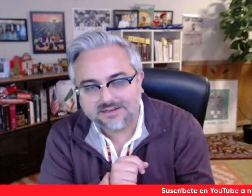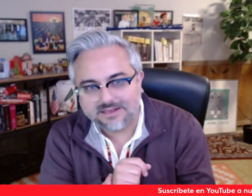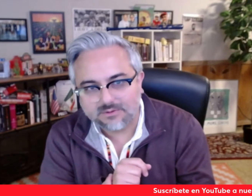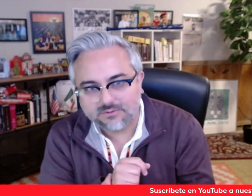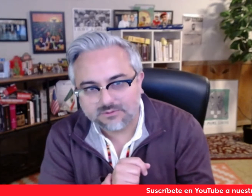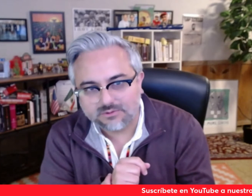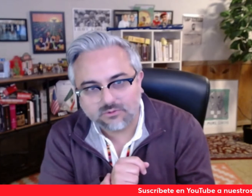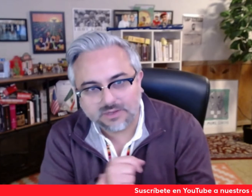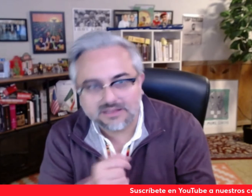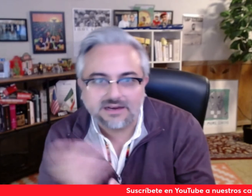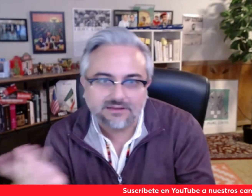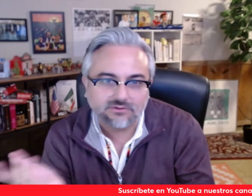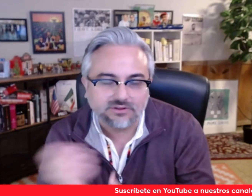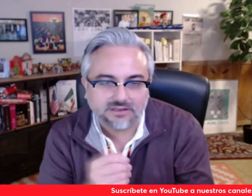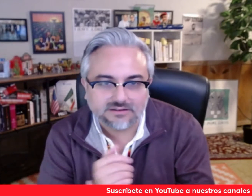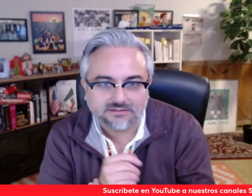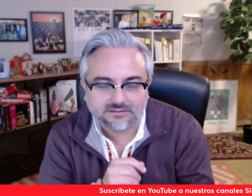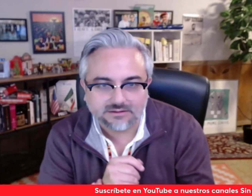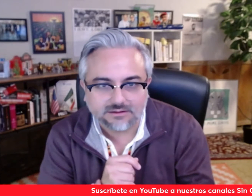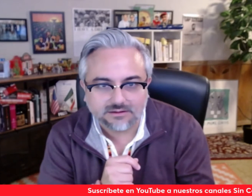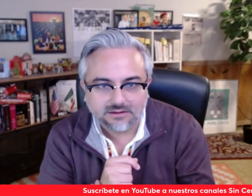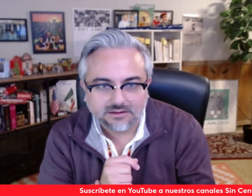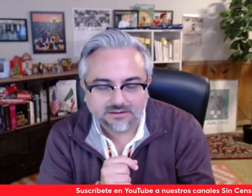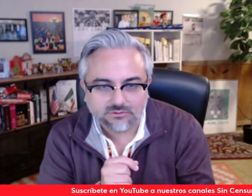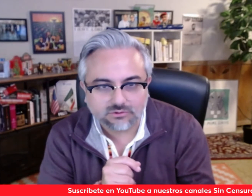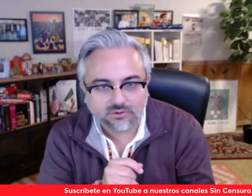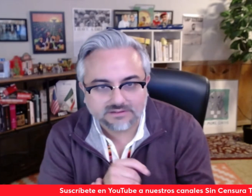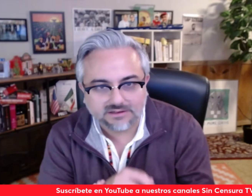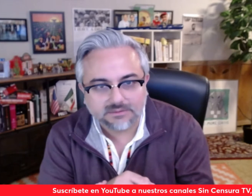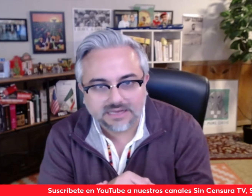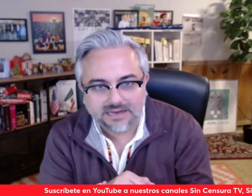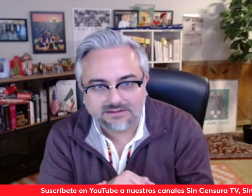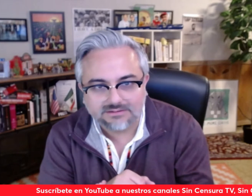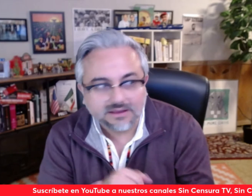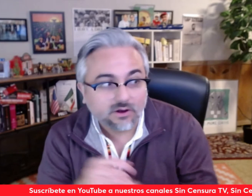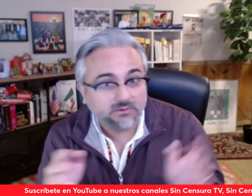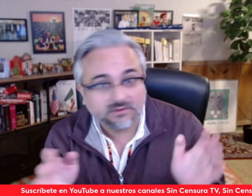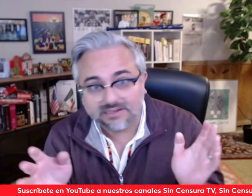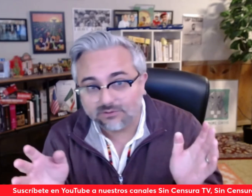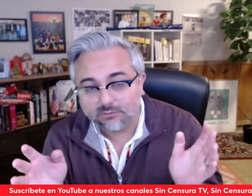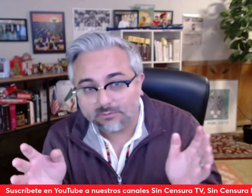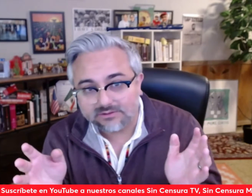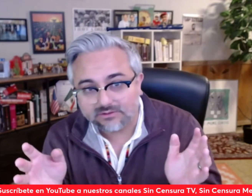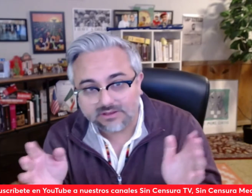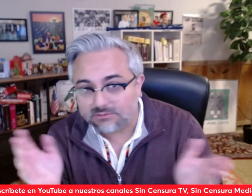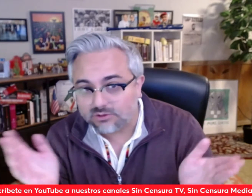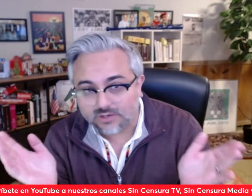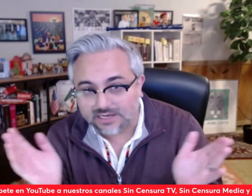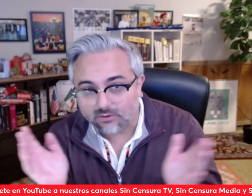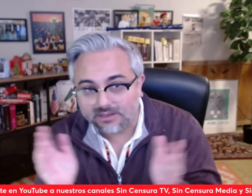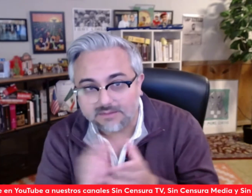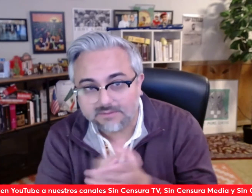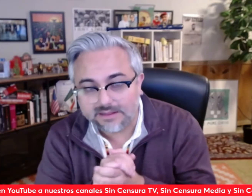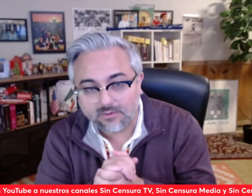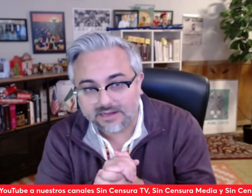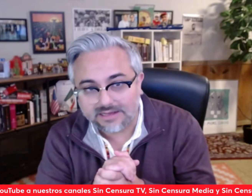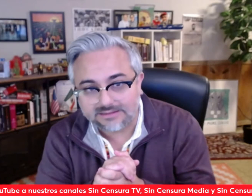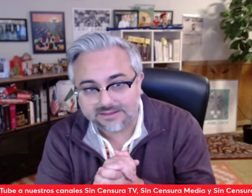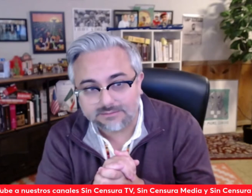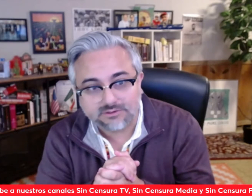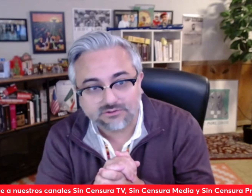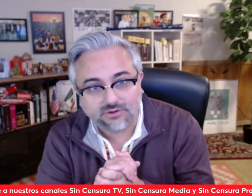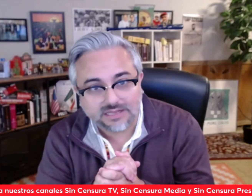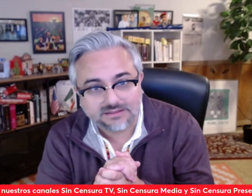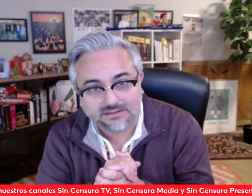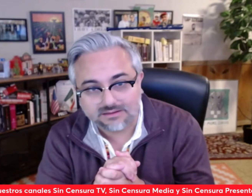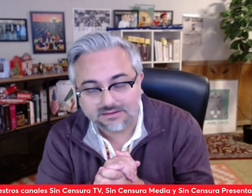y magistrados no estuvieran a las órdenes de estructuras criminales, como si en estos momentos allá en Michoacán hubieran liberado una